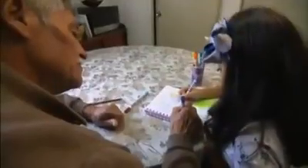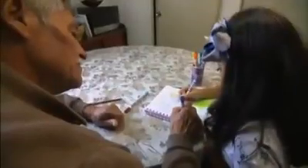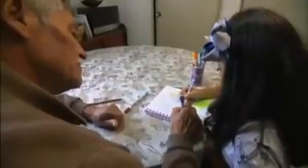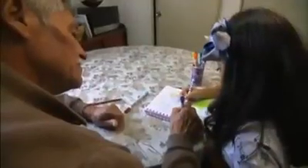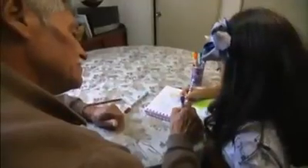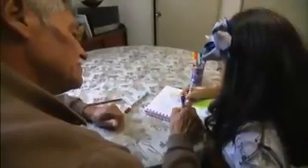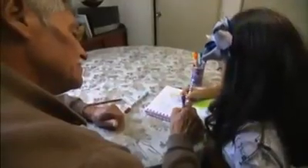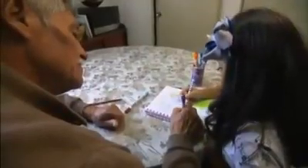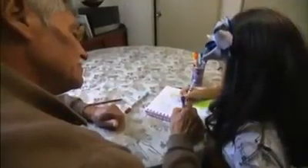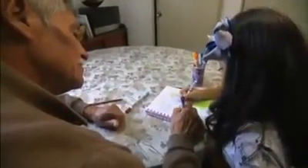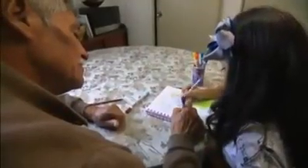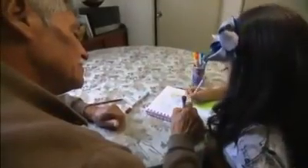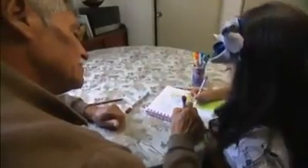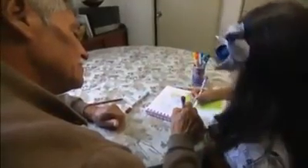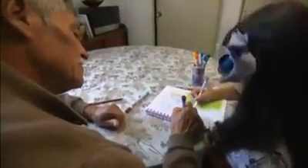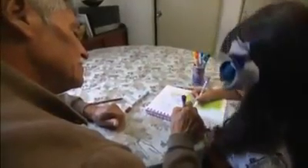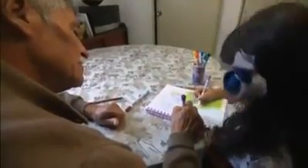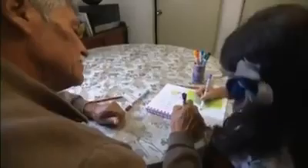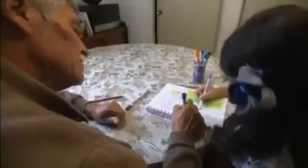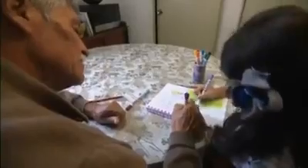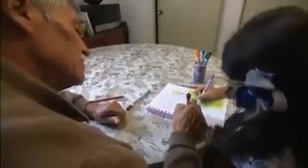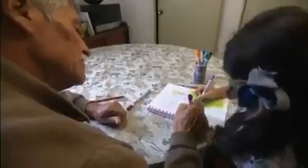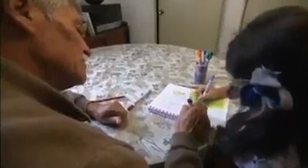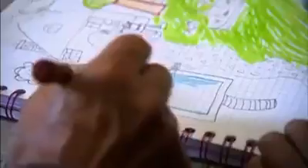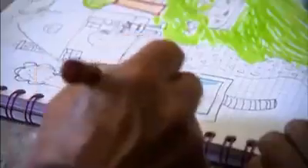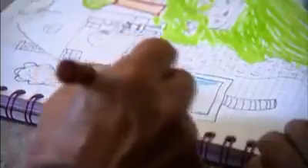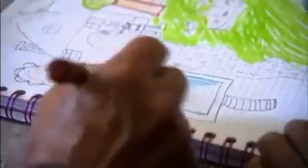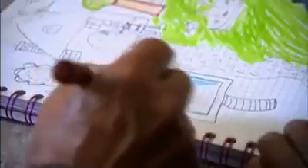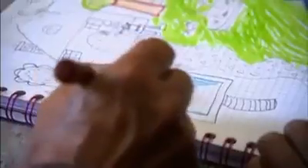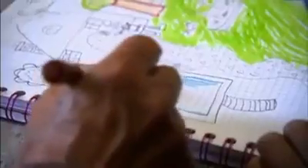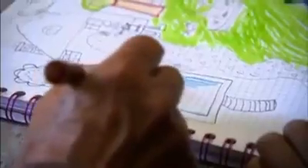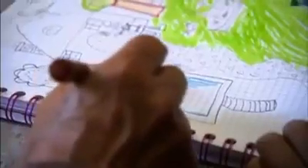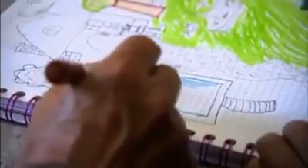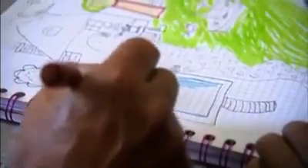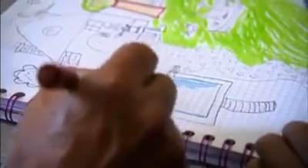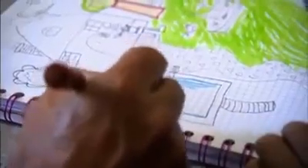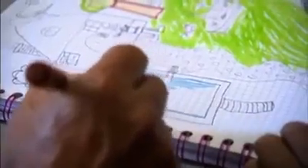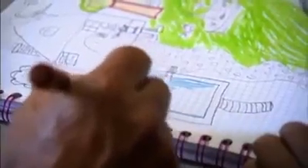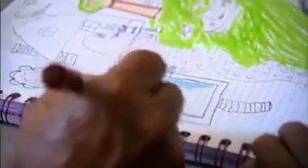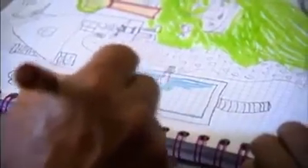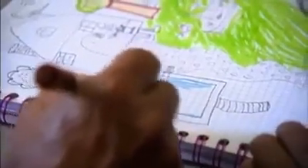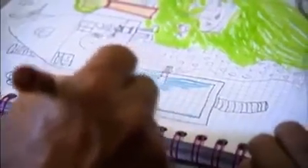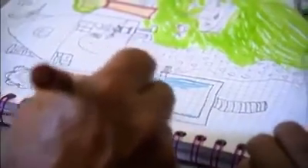Mi abuelo me ha enseñado a dibujar,